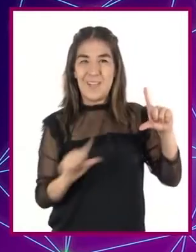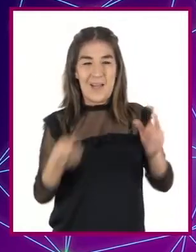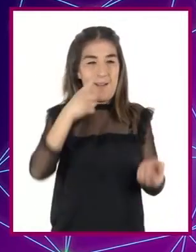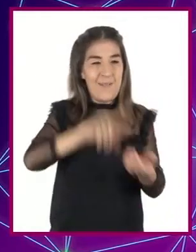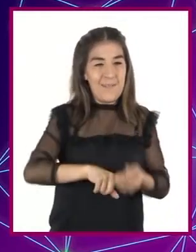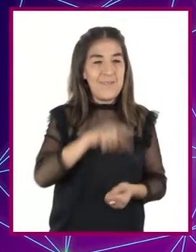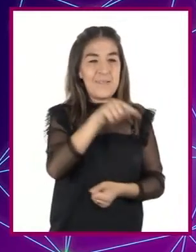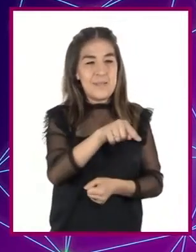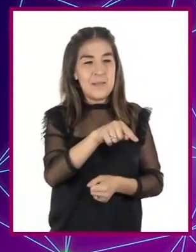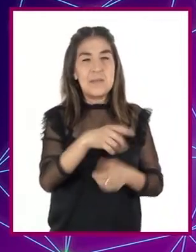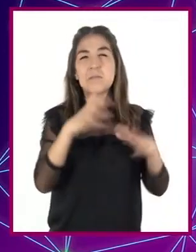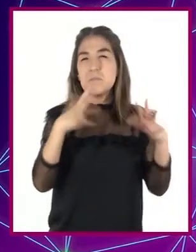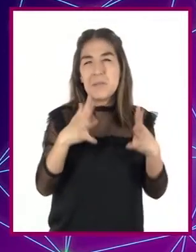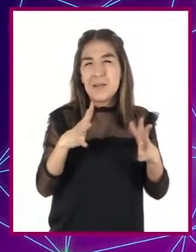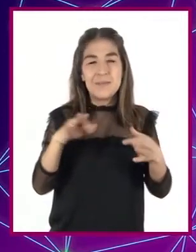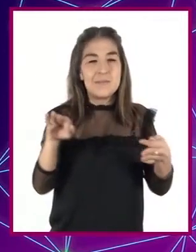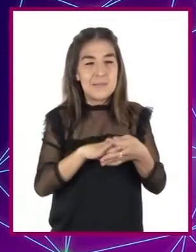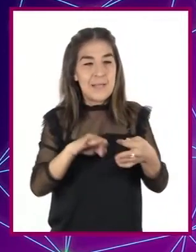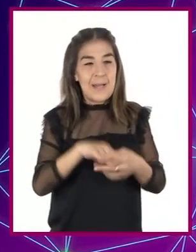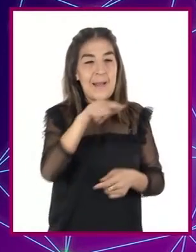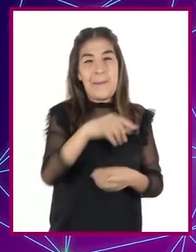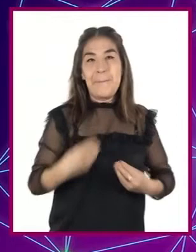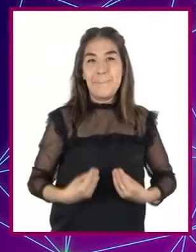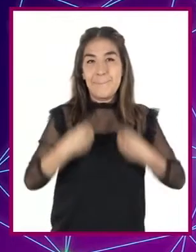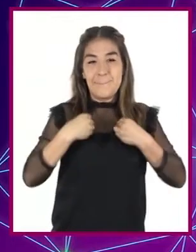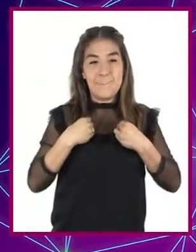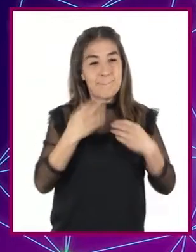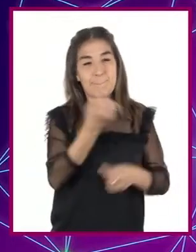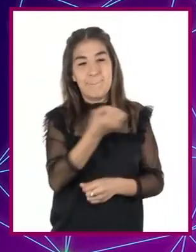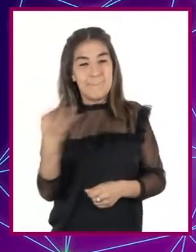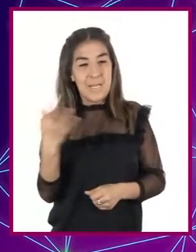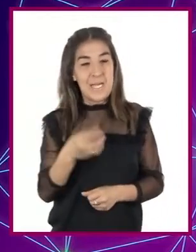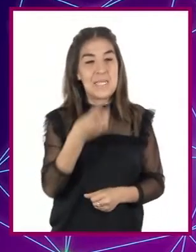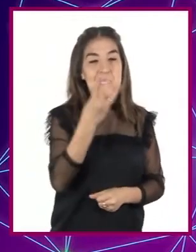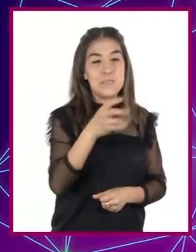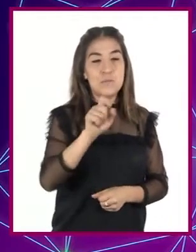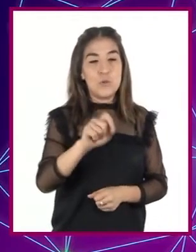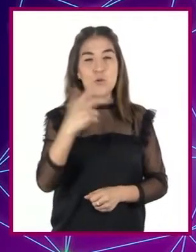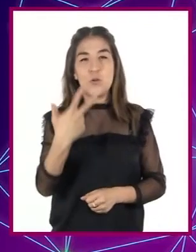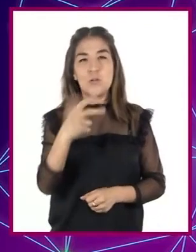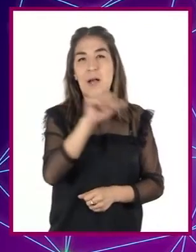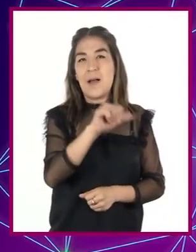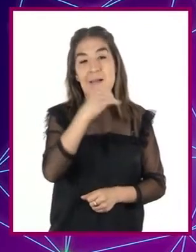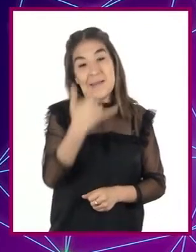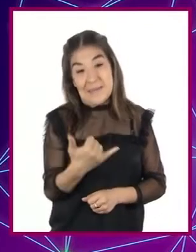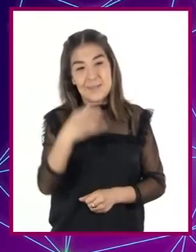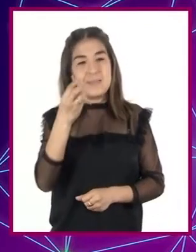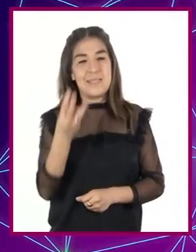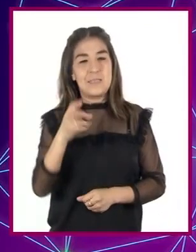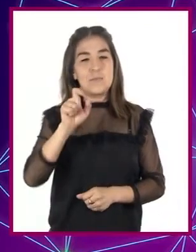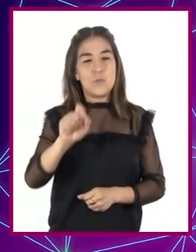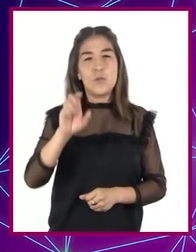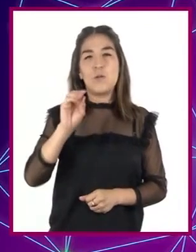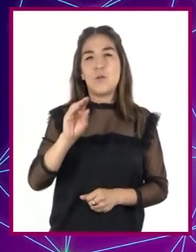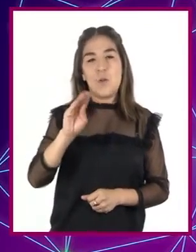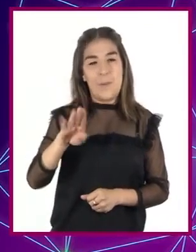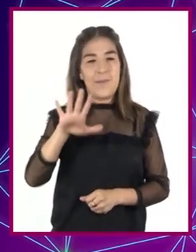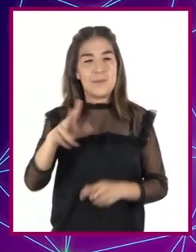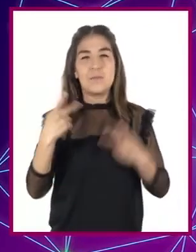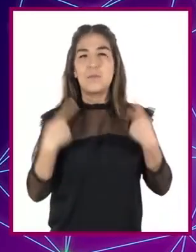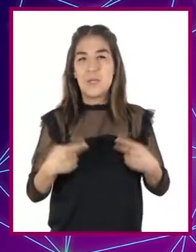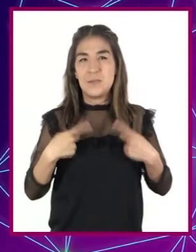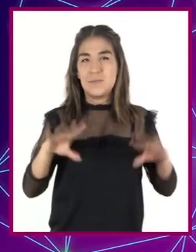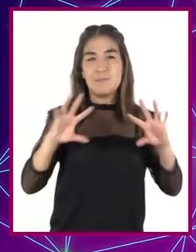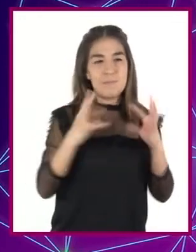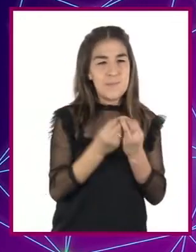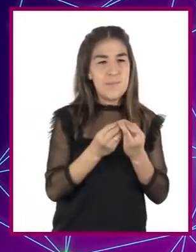promedio, cada vivienda es habitada entre 3.8 y 3.95 personas. No